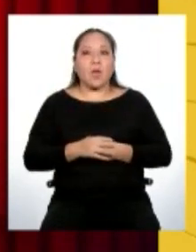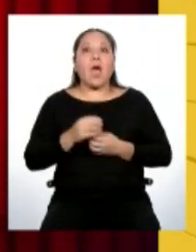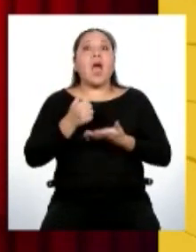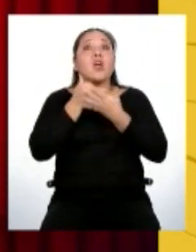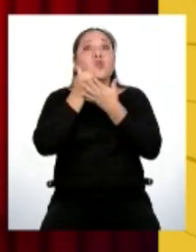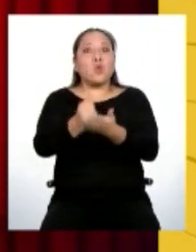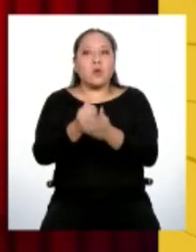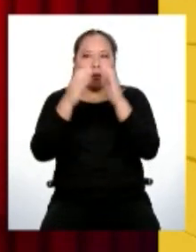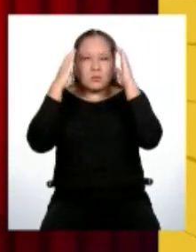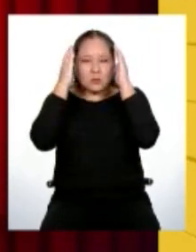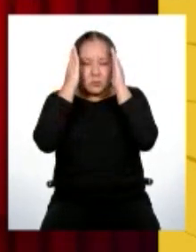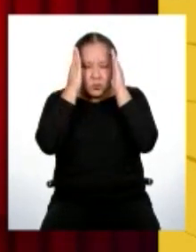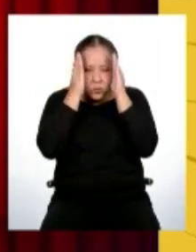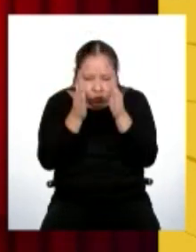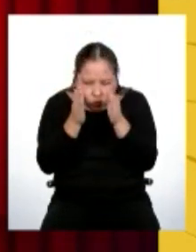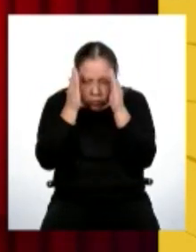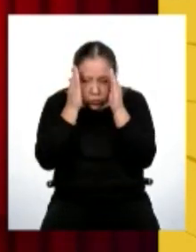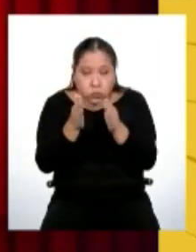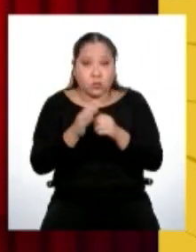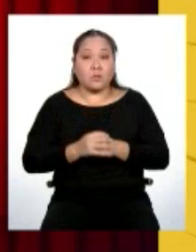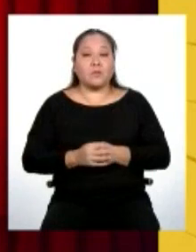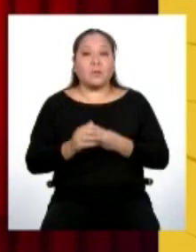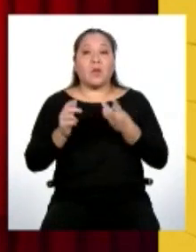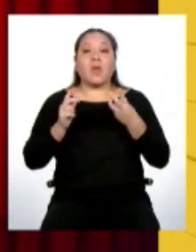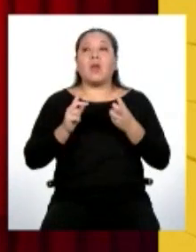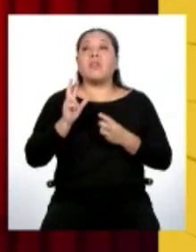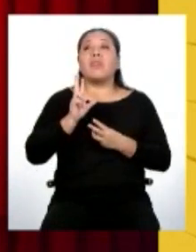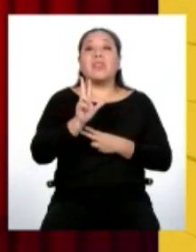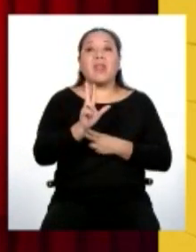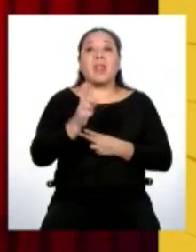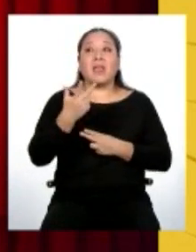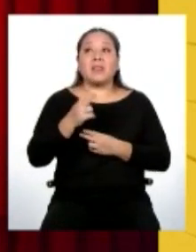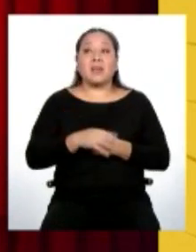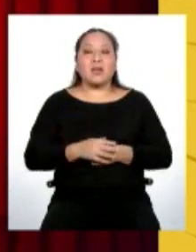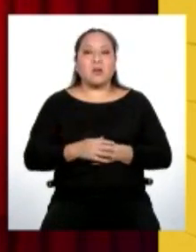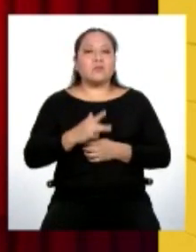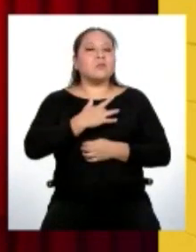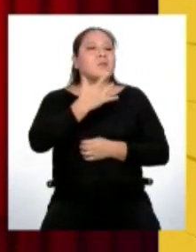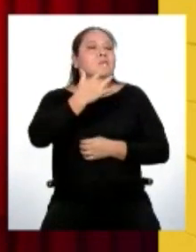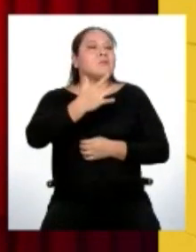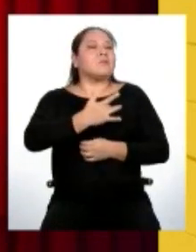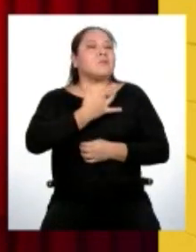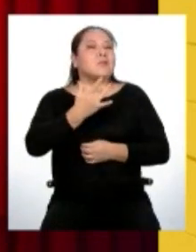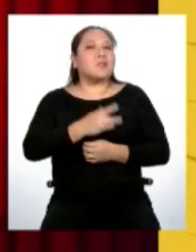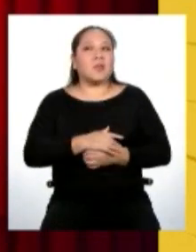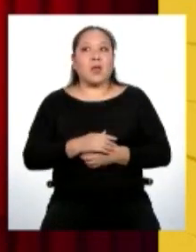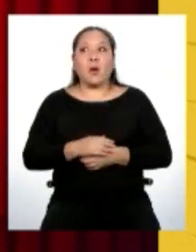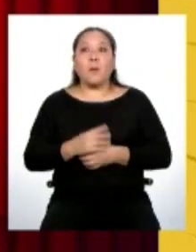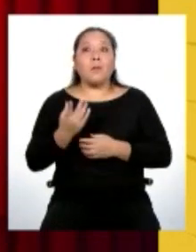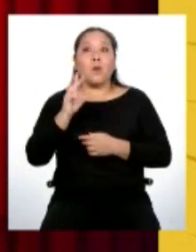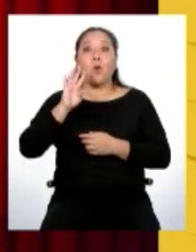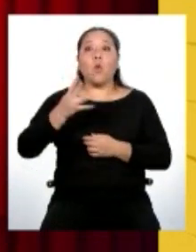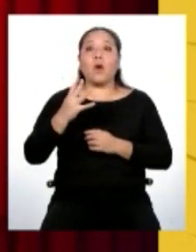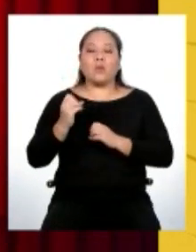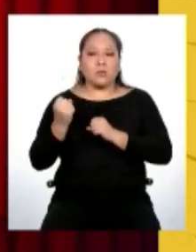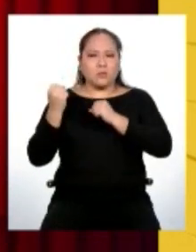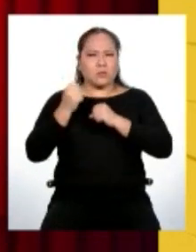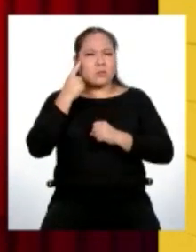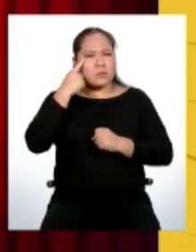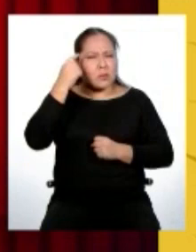la concentración. 3. Desarrolla la sensibilidad. 4. Potencia tu capacidad